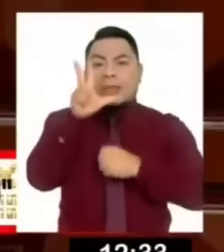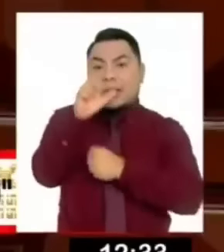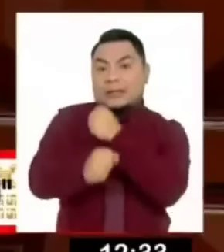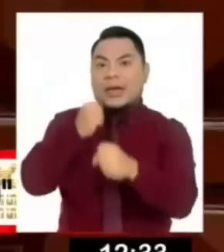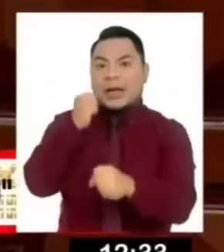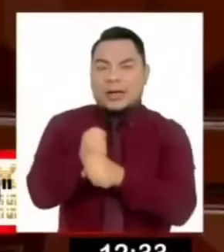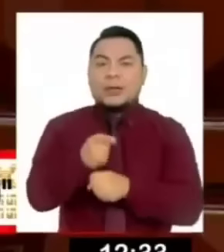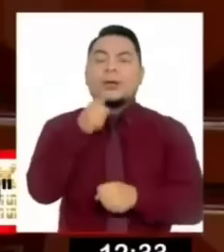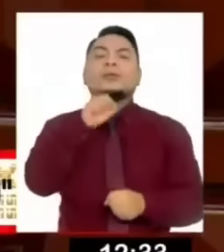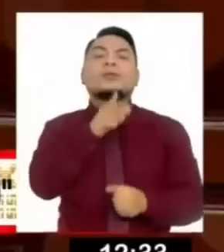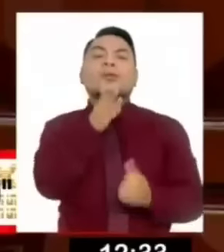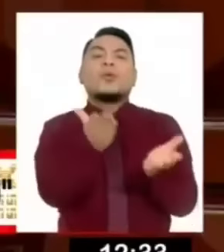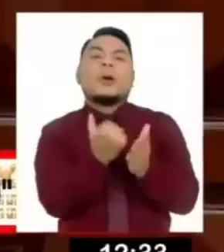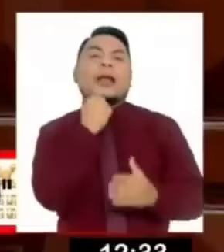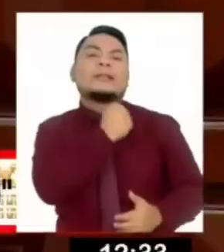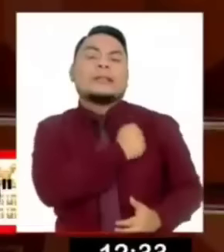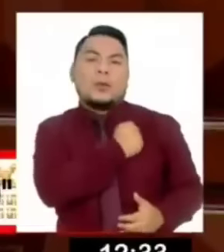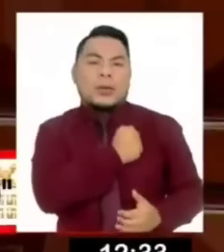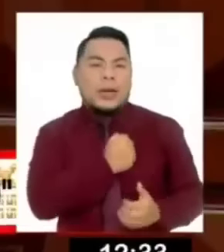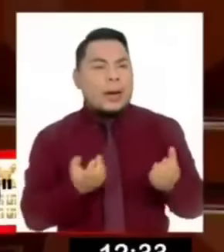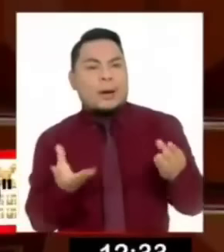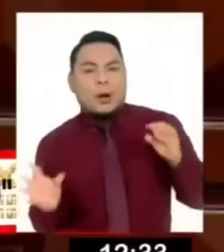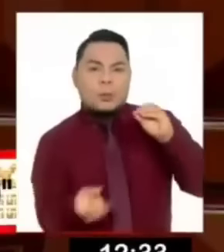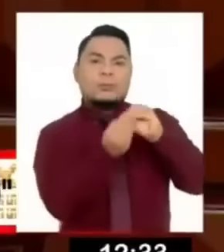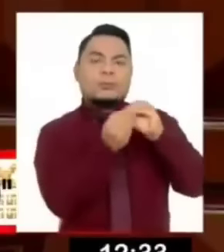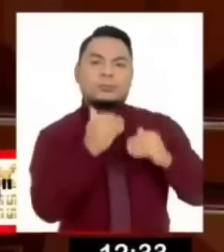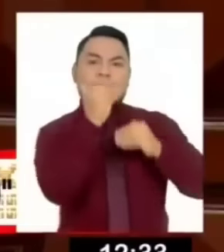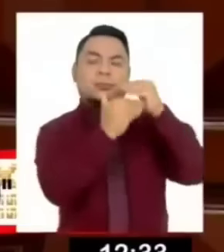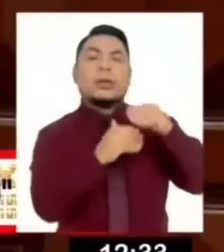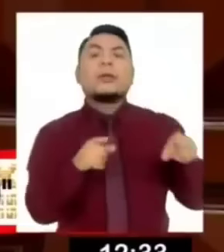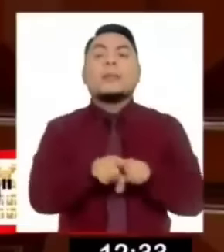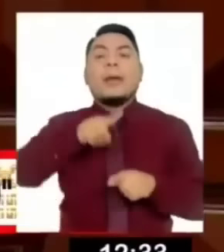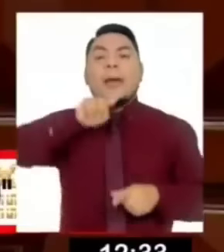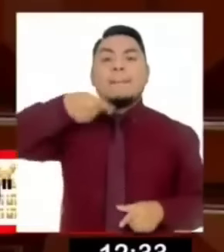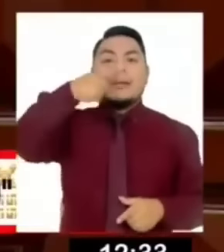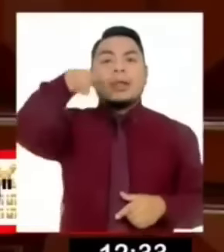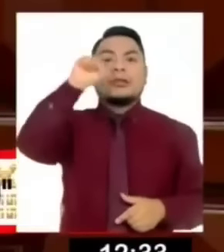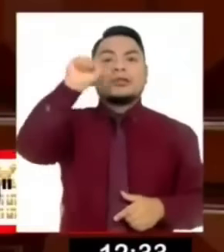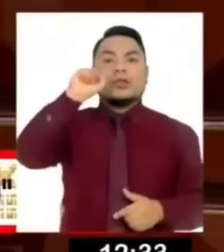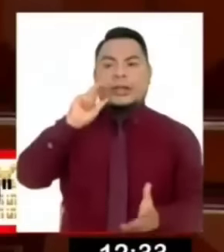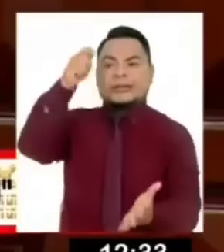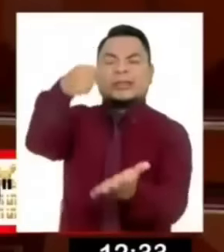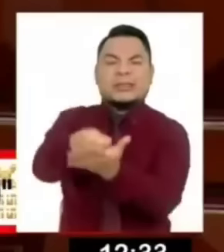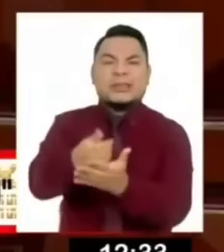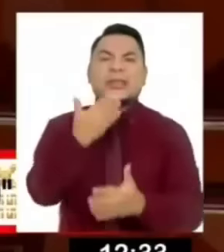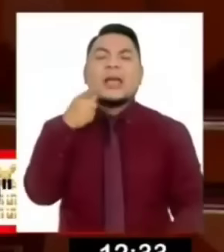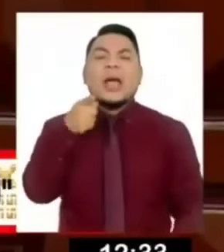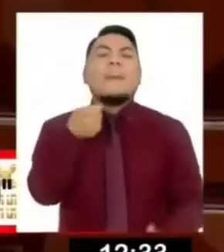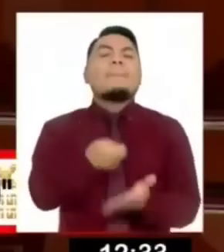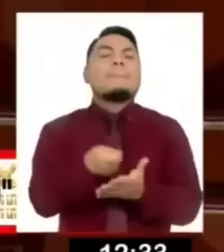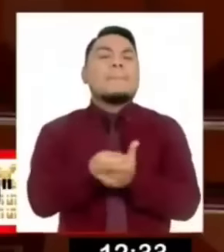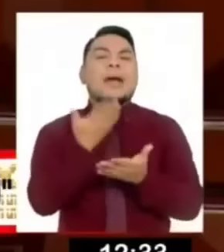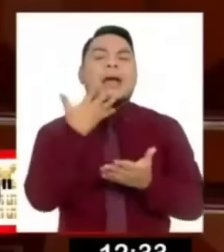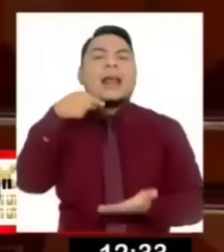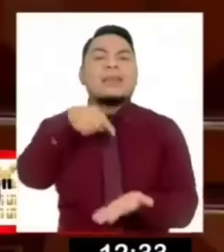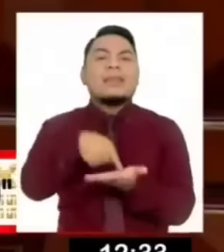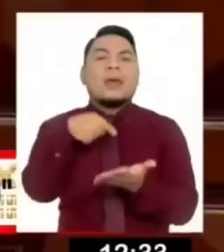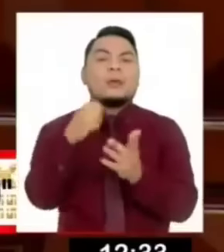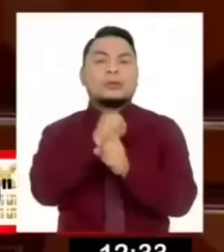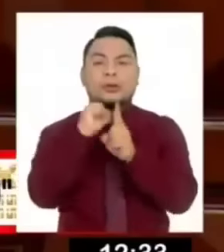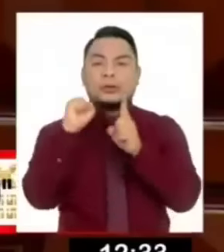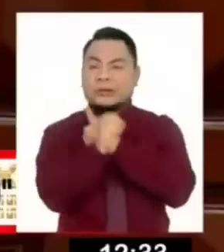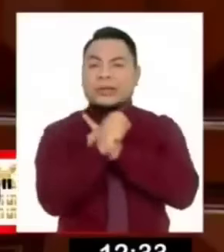3 años de la educación secundaria. Destinaremos 1.000 millones de soles para pagar la deuda social